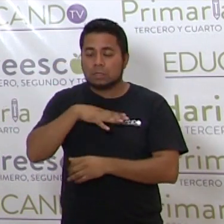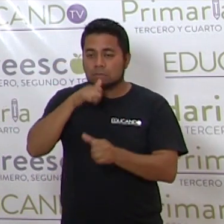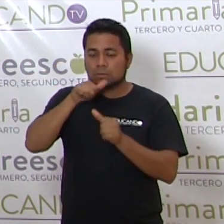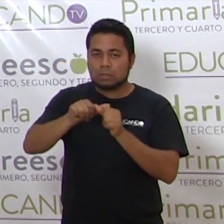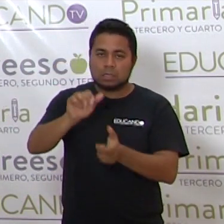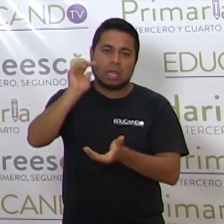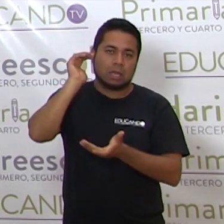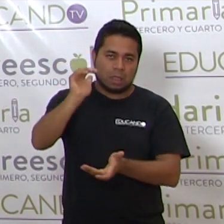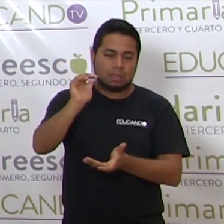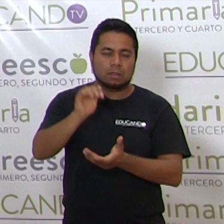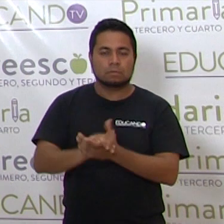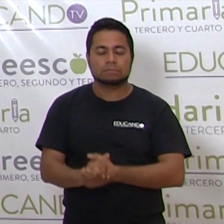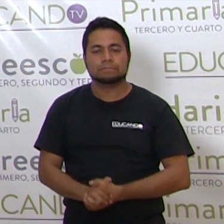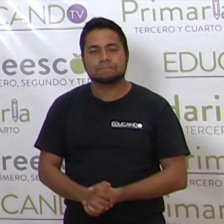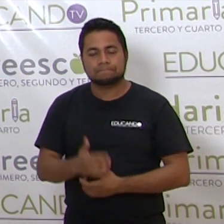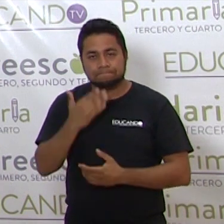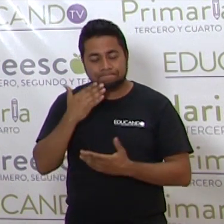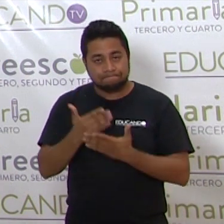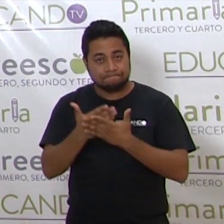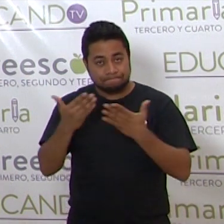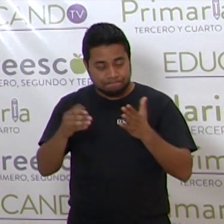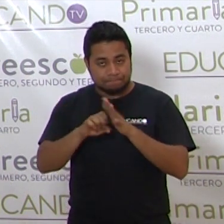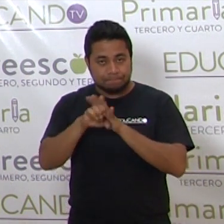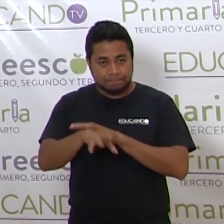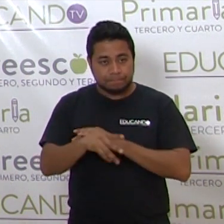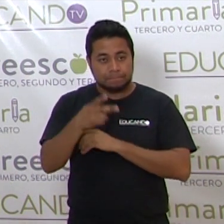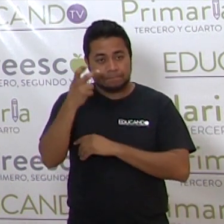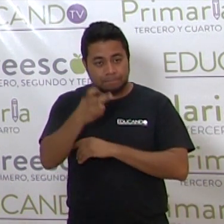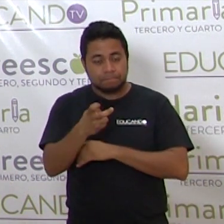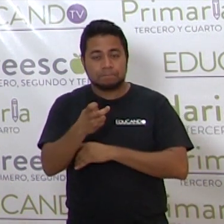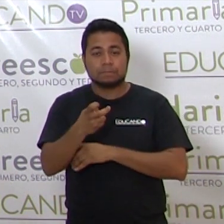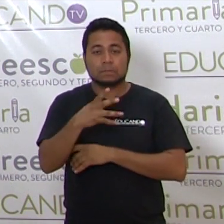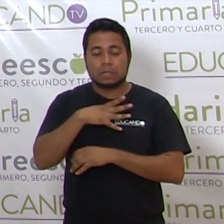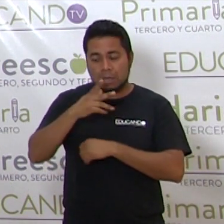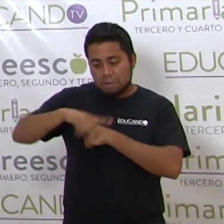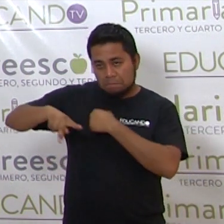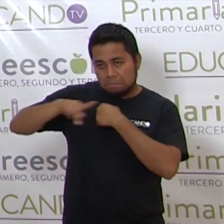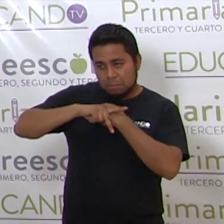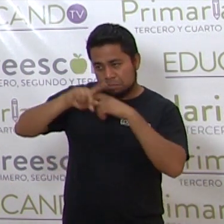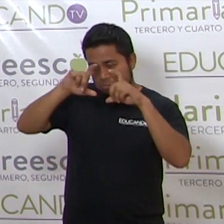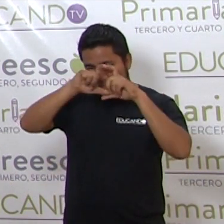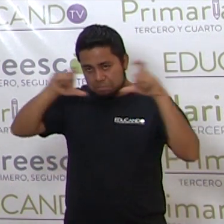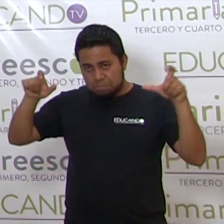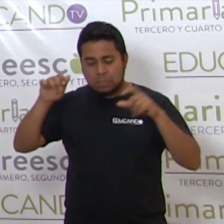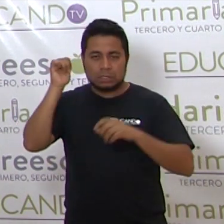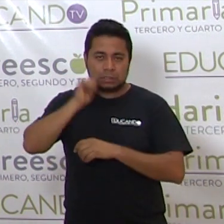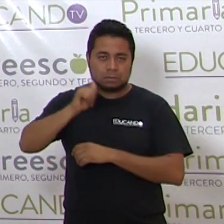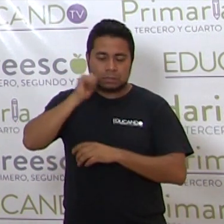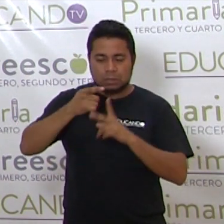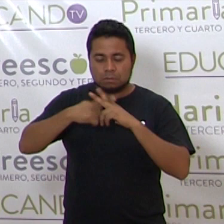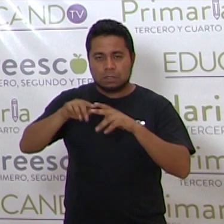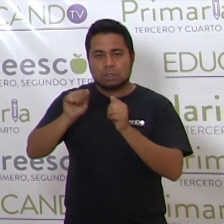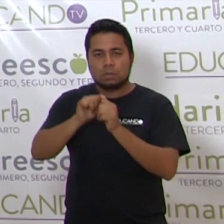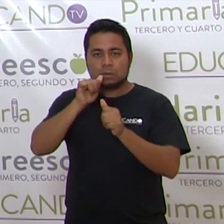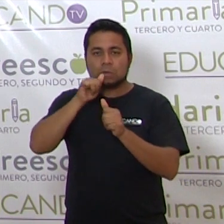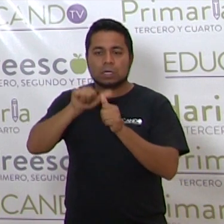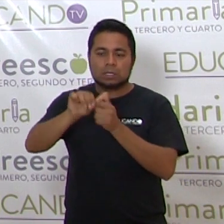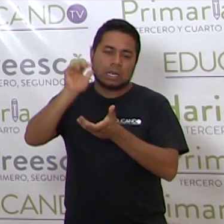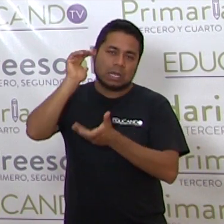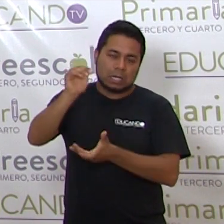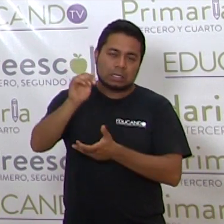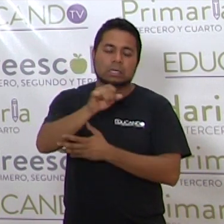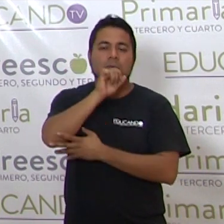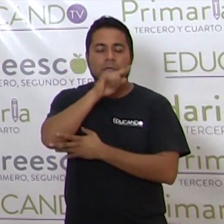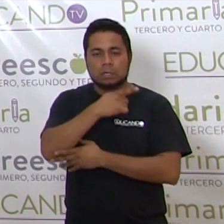mayúsculas ahora esta parte donde están los países pues los países siempre se escriben con mayúsculas entonces